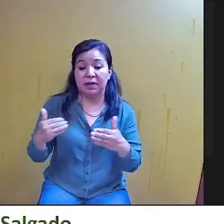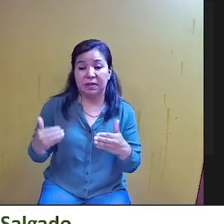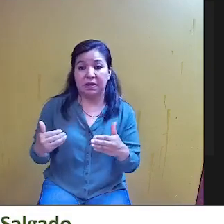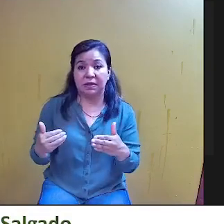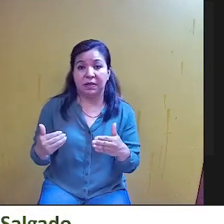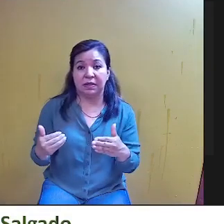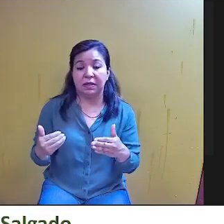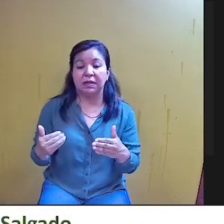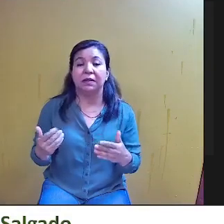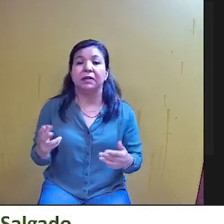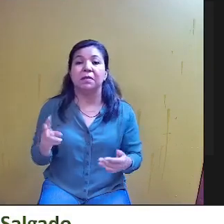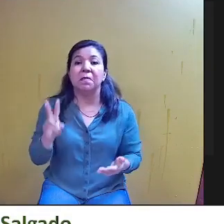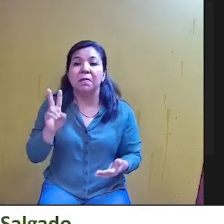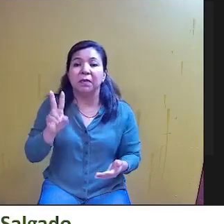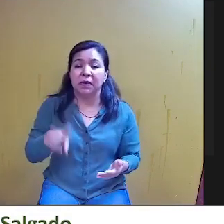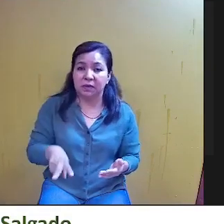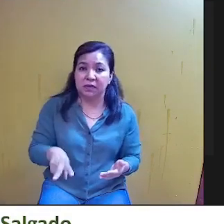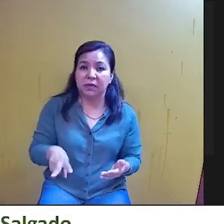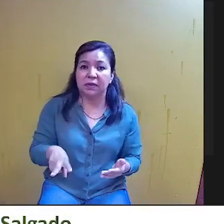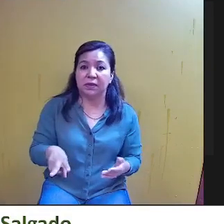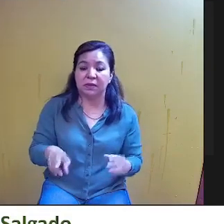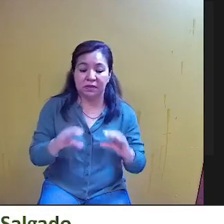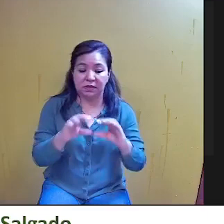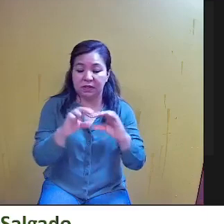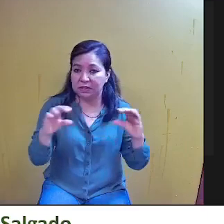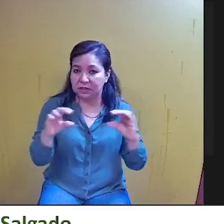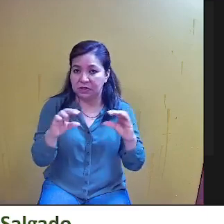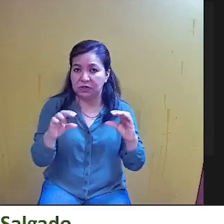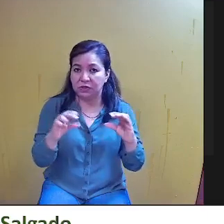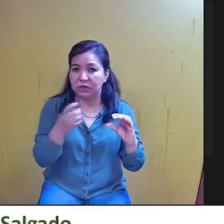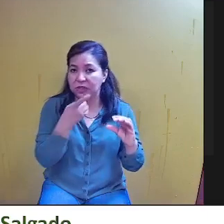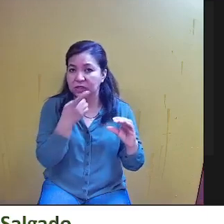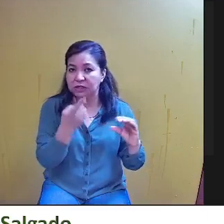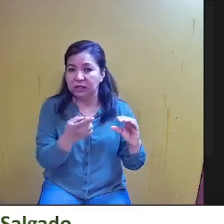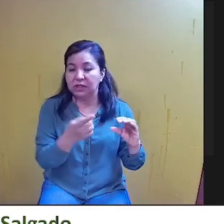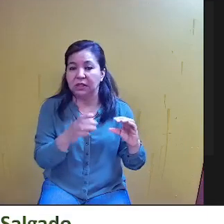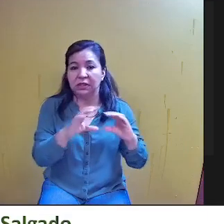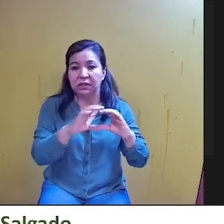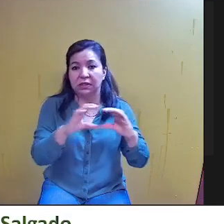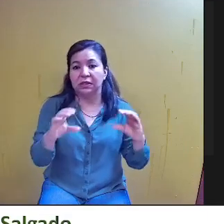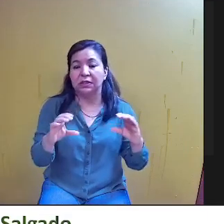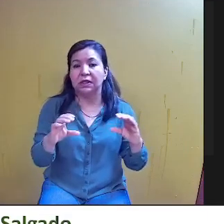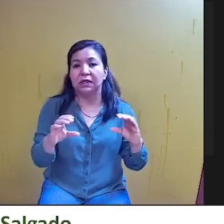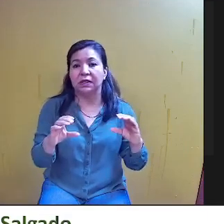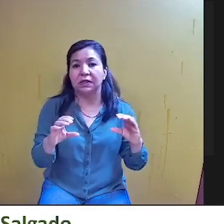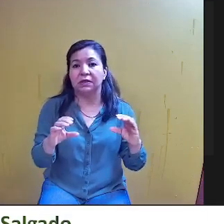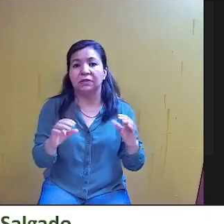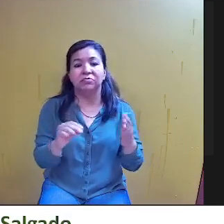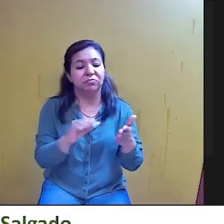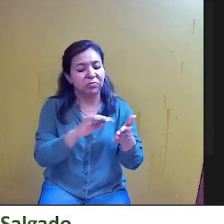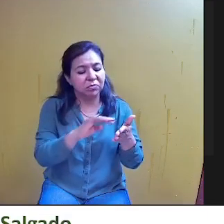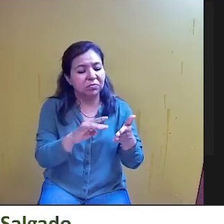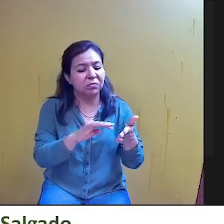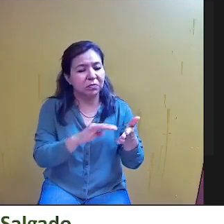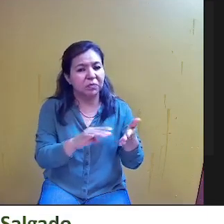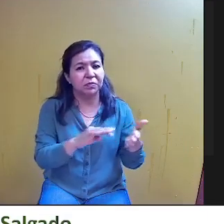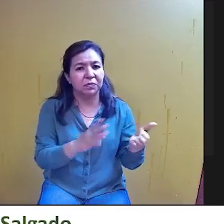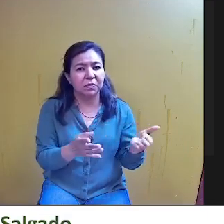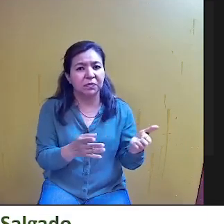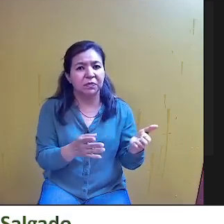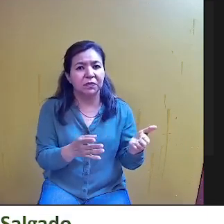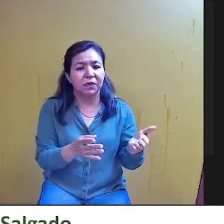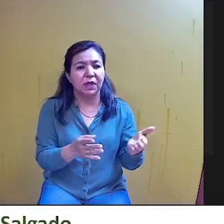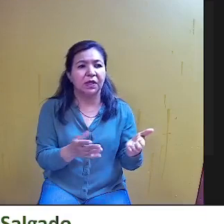debe valorar si en la narrativa del promocional existen elementos que